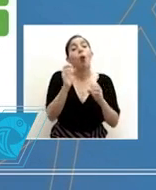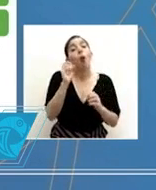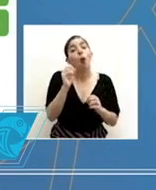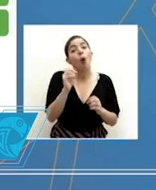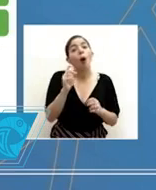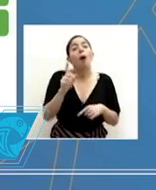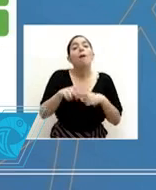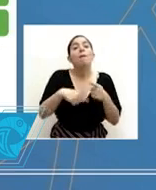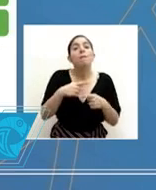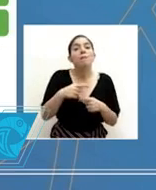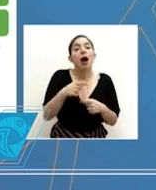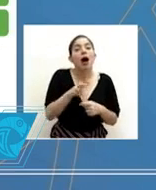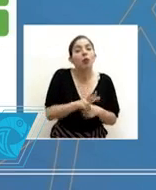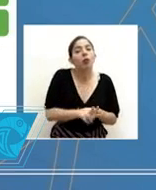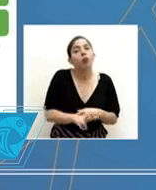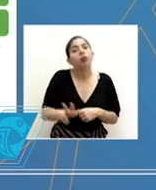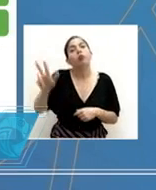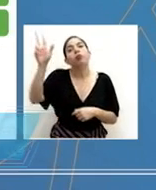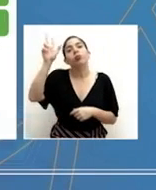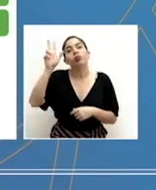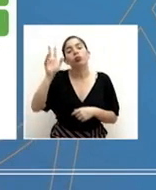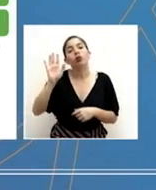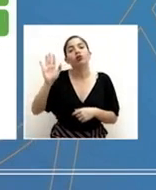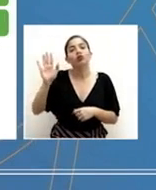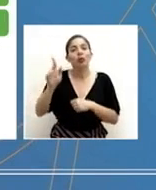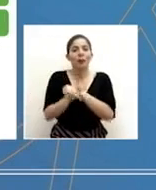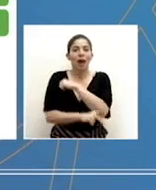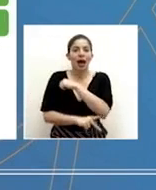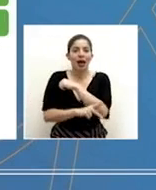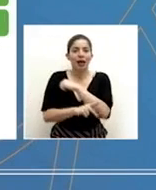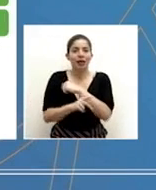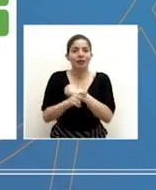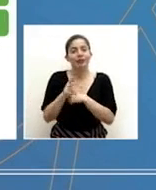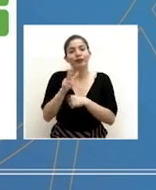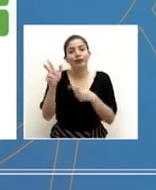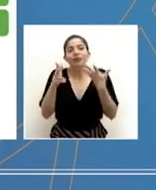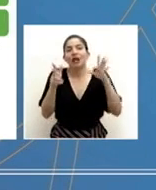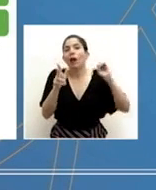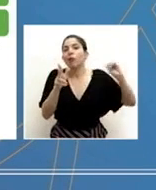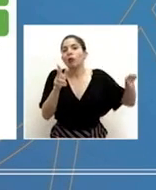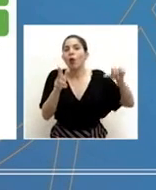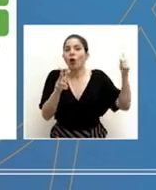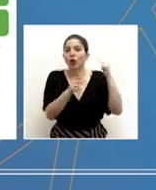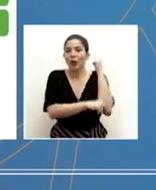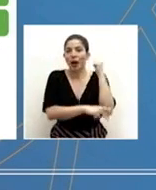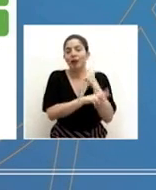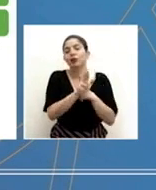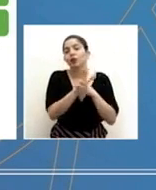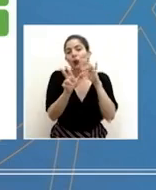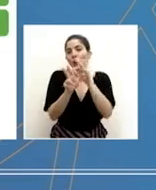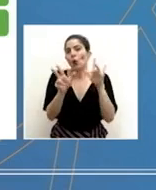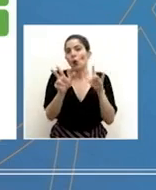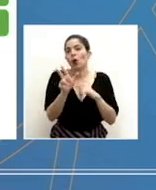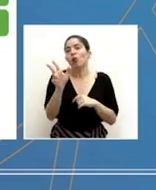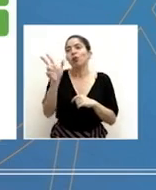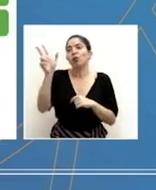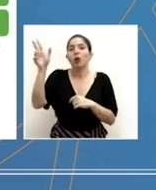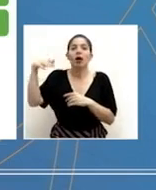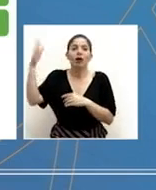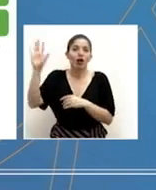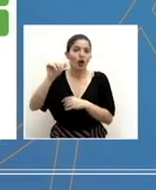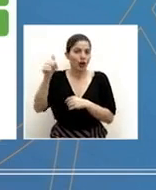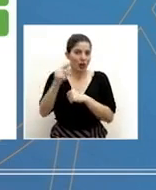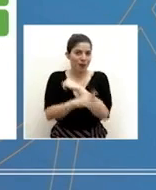van a regresar a su destino de origen. En ese caso, si llega sin